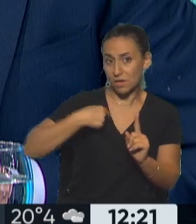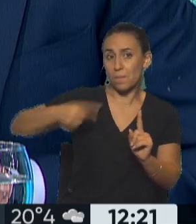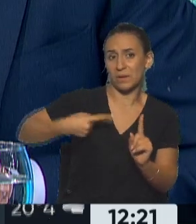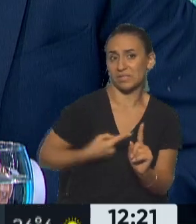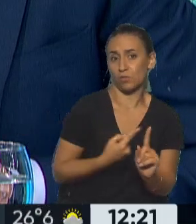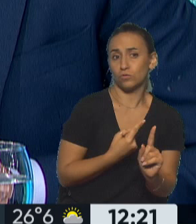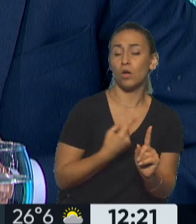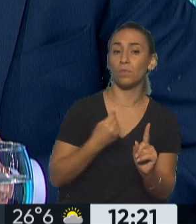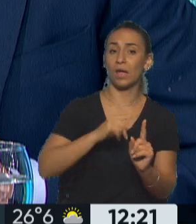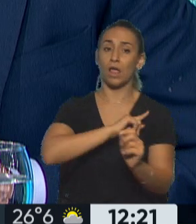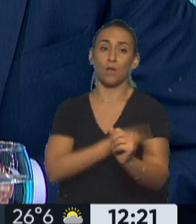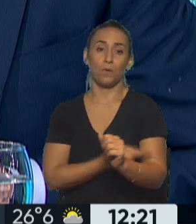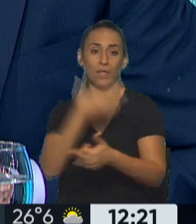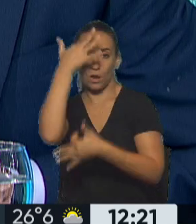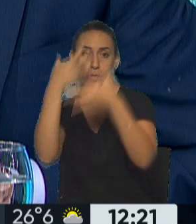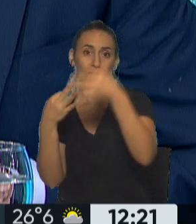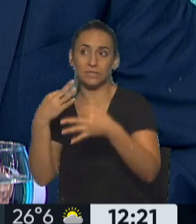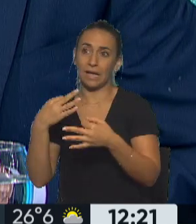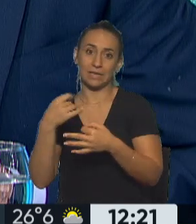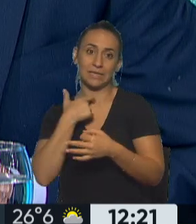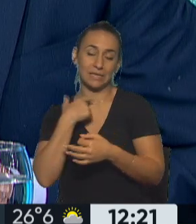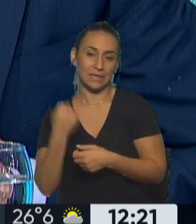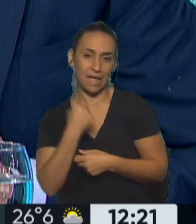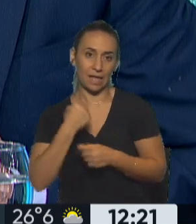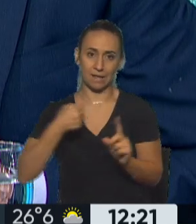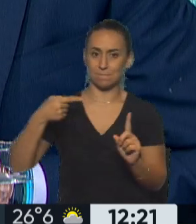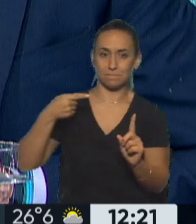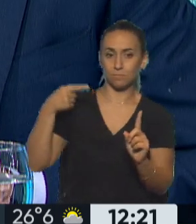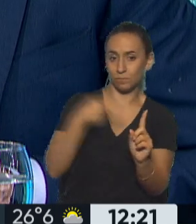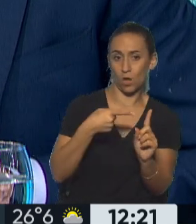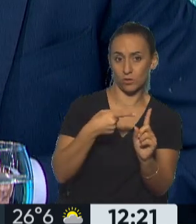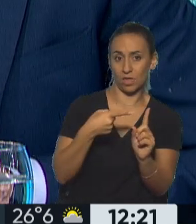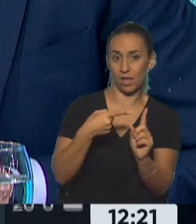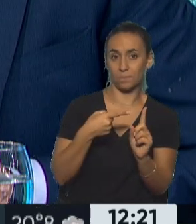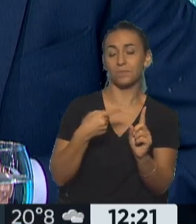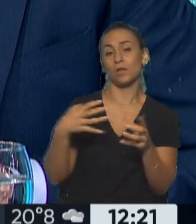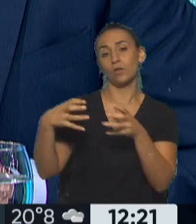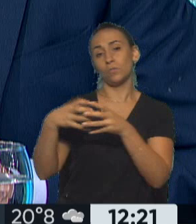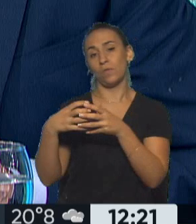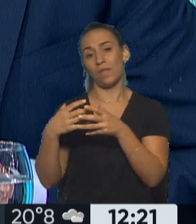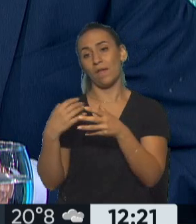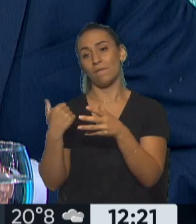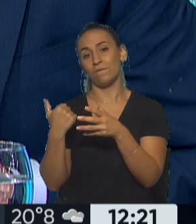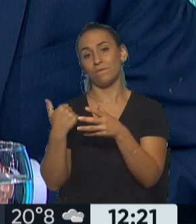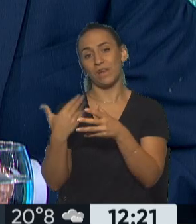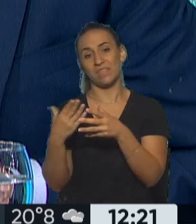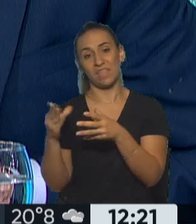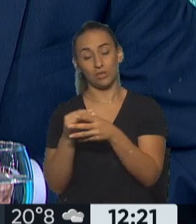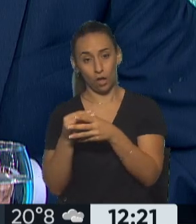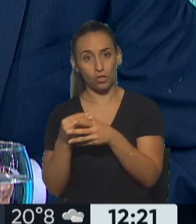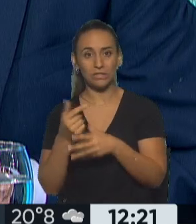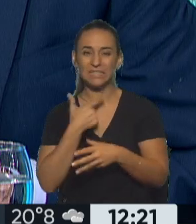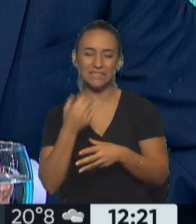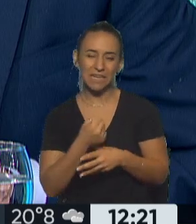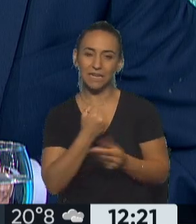un sector del Poder Judicial que busca, se insiste desde un sector del Frente de Todos en proscribirla políticamente.